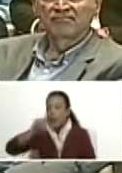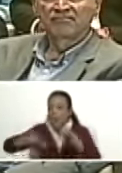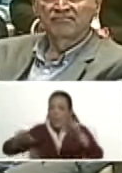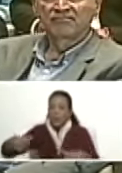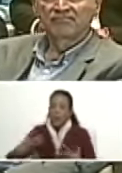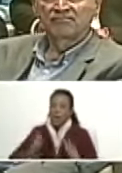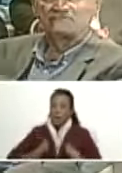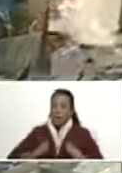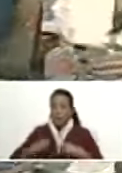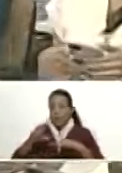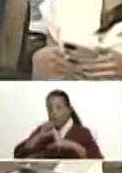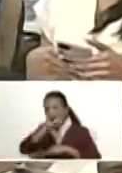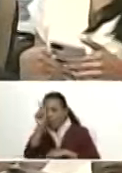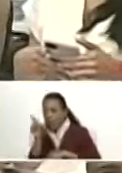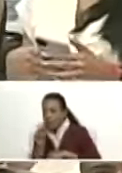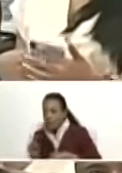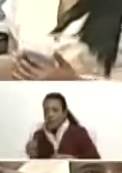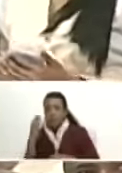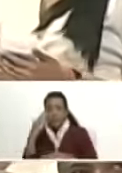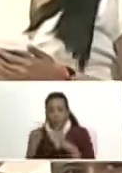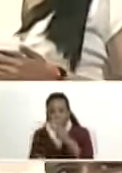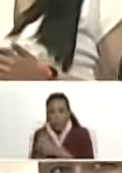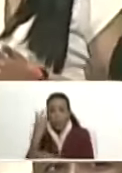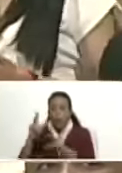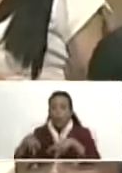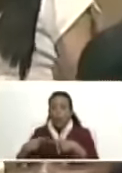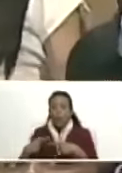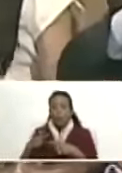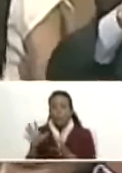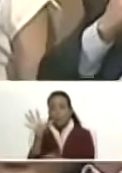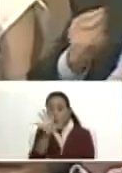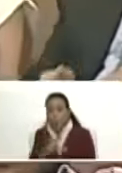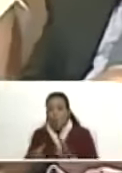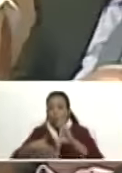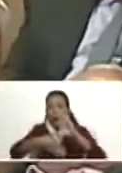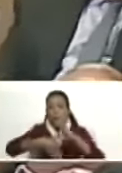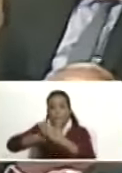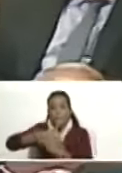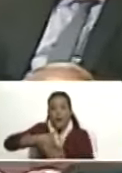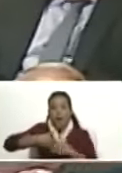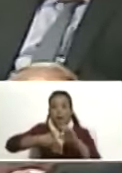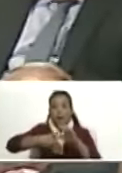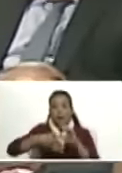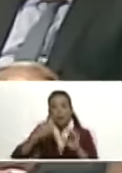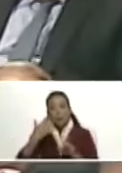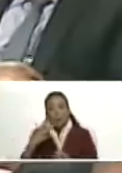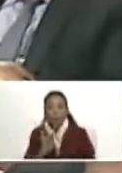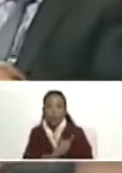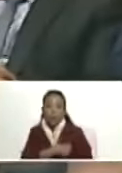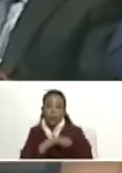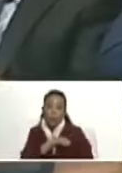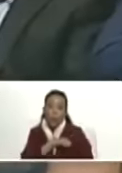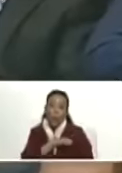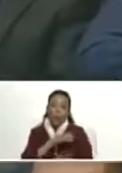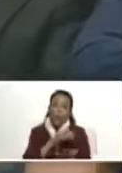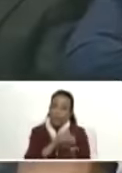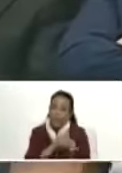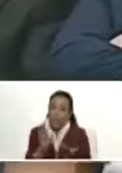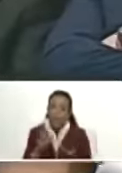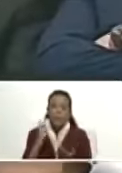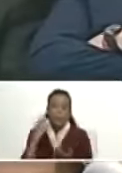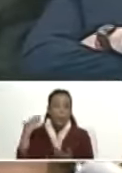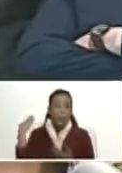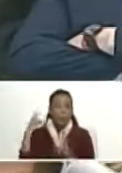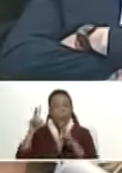colectividad nacional al ver nacer en suelo americano y sobre viejos restos del colonialismo un